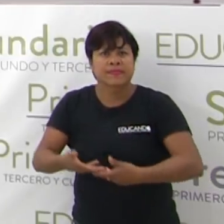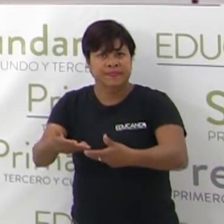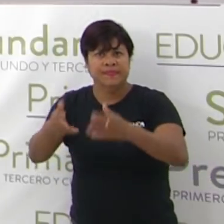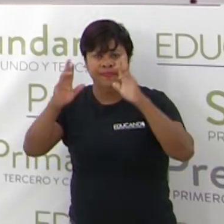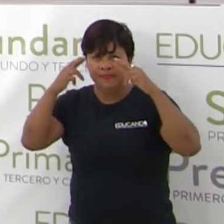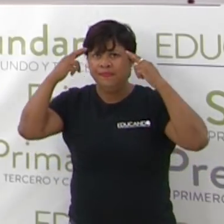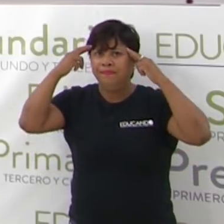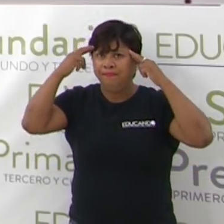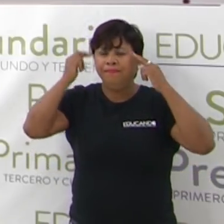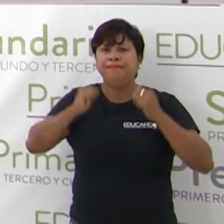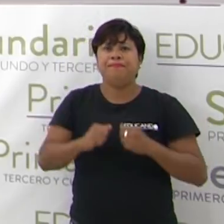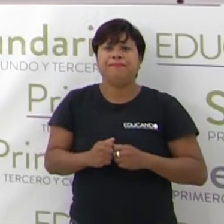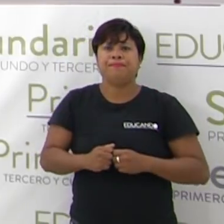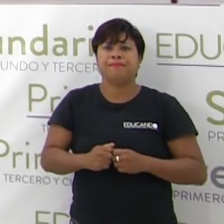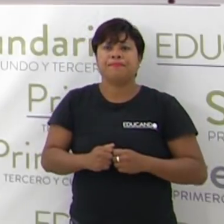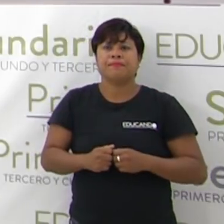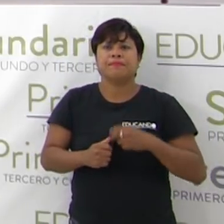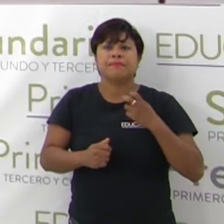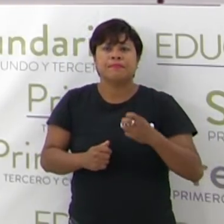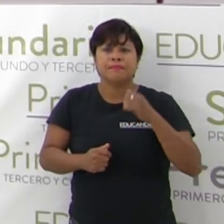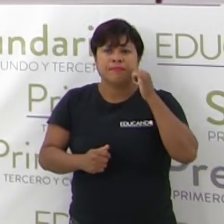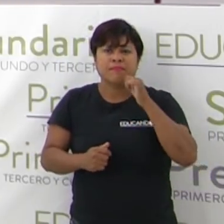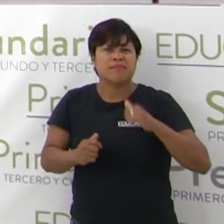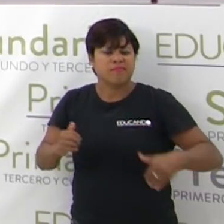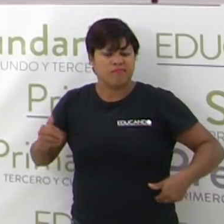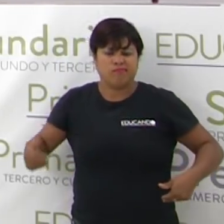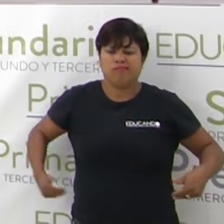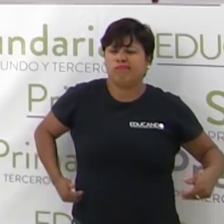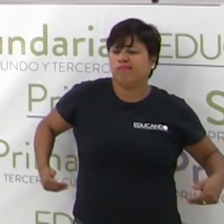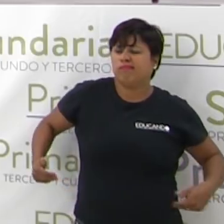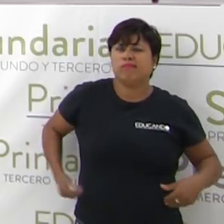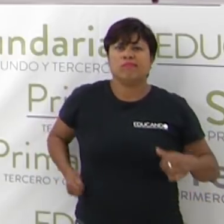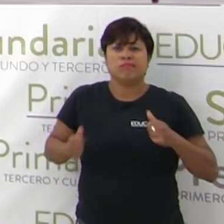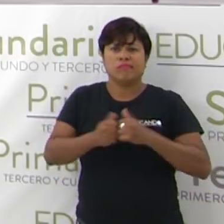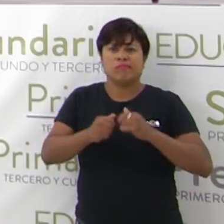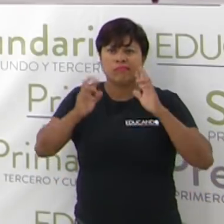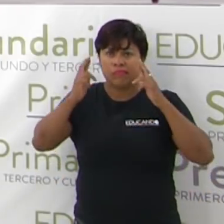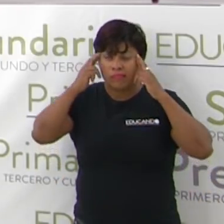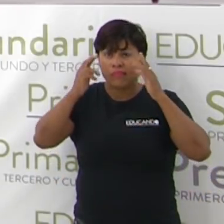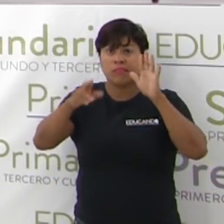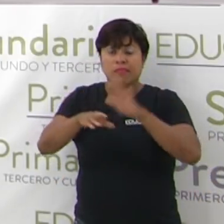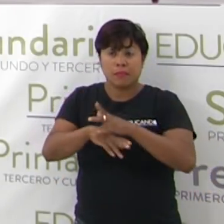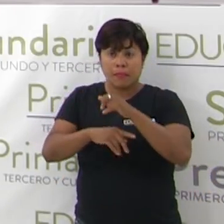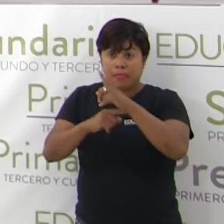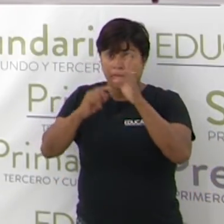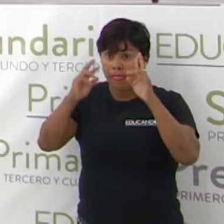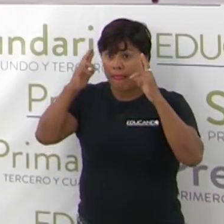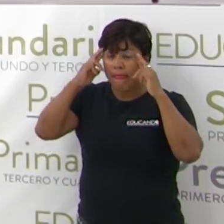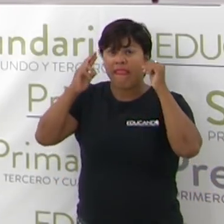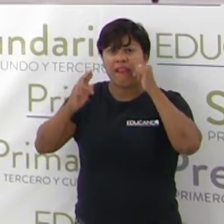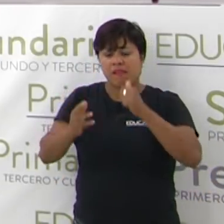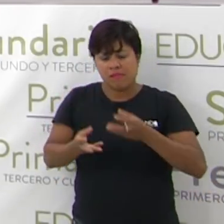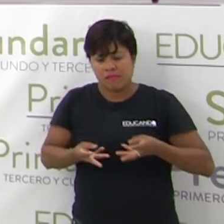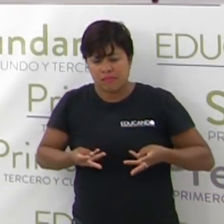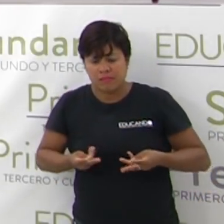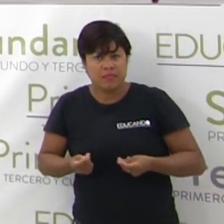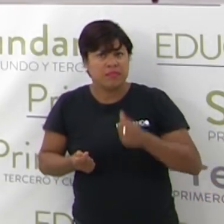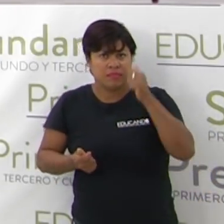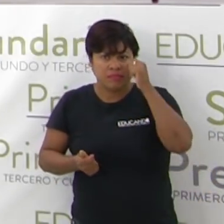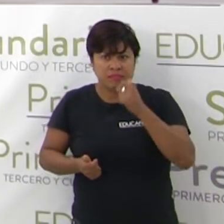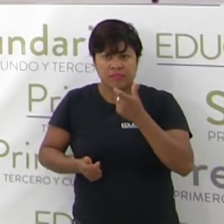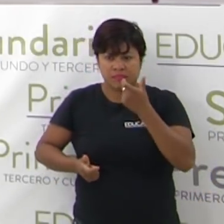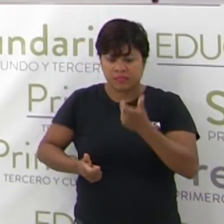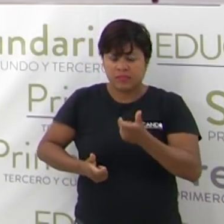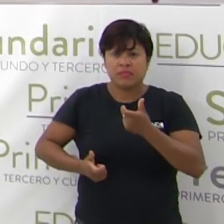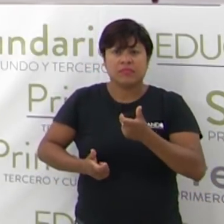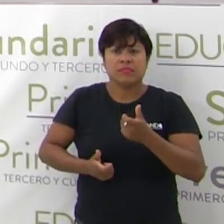cosecha al rey, estaban molestos con él. ¿Por qué? Porque el rey se gastaba la mayoría de las